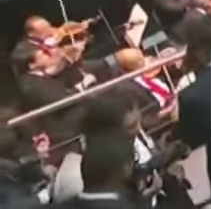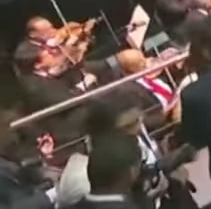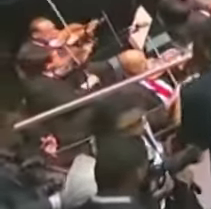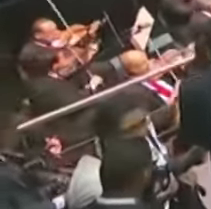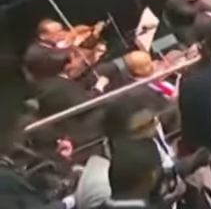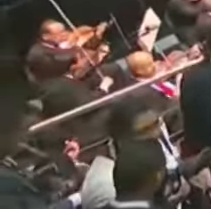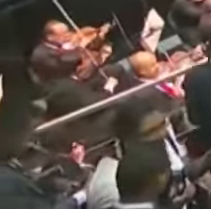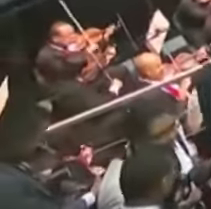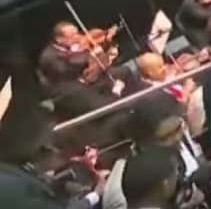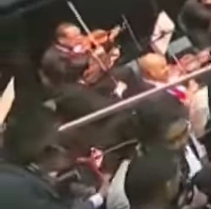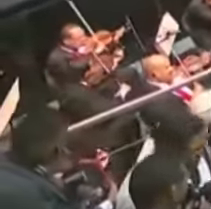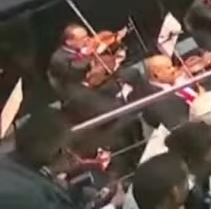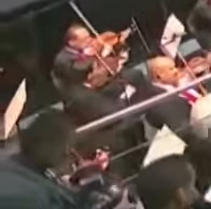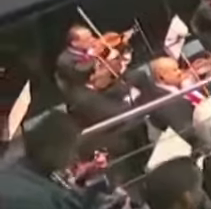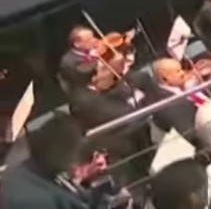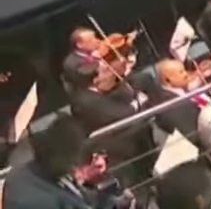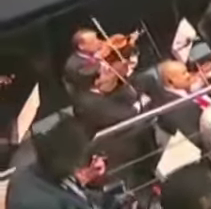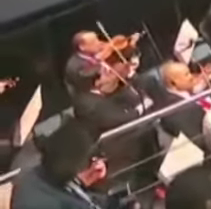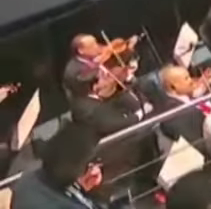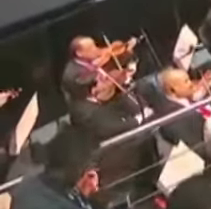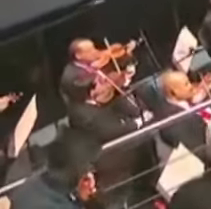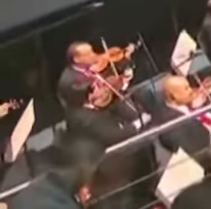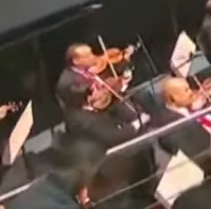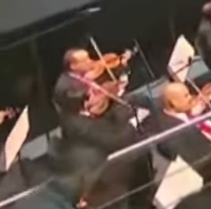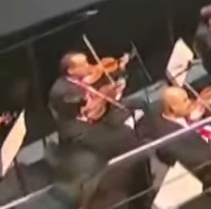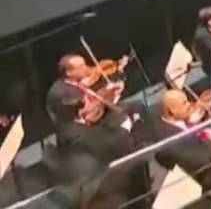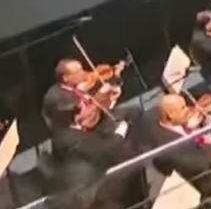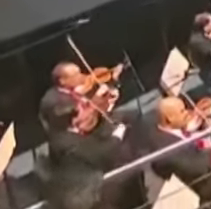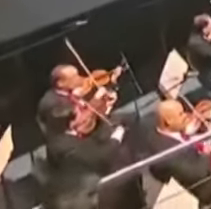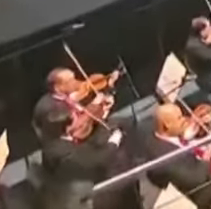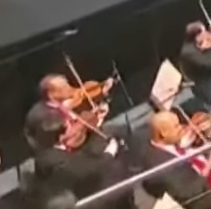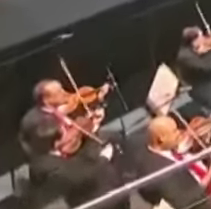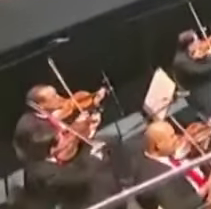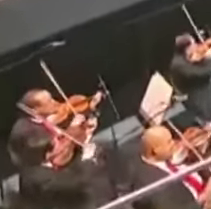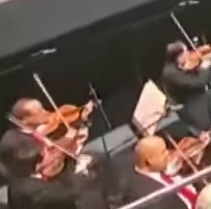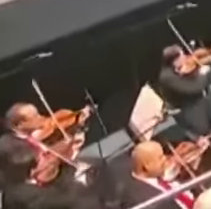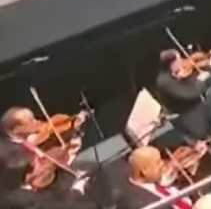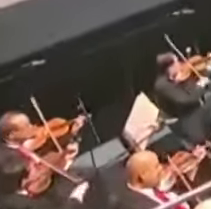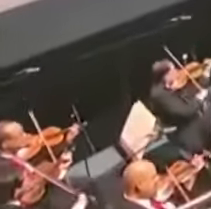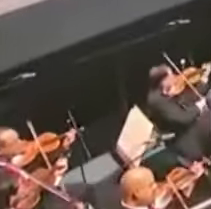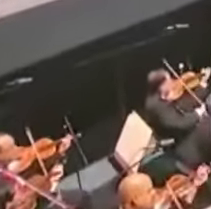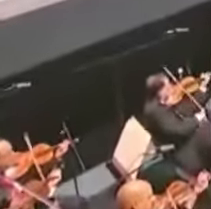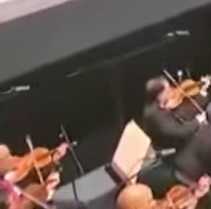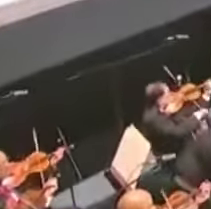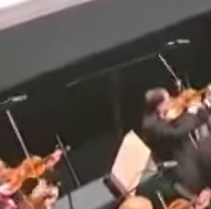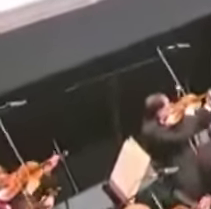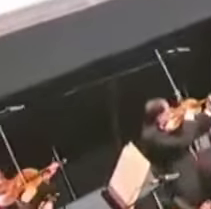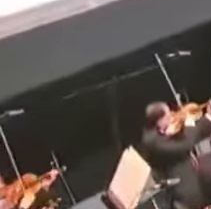Thank you.